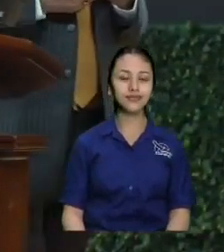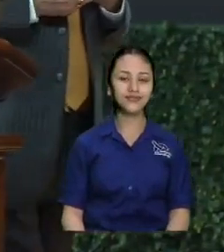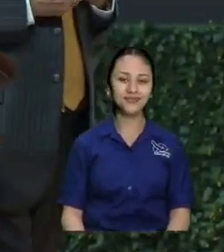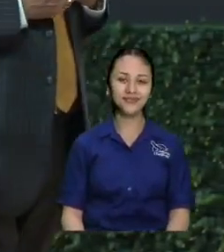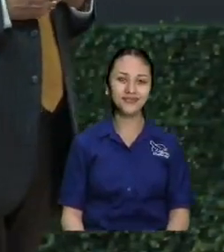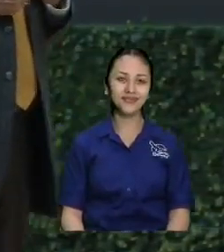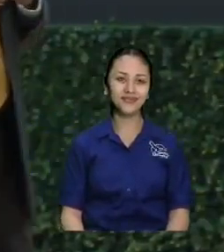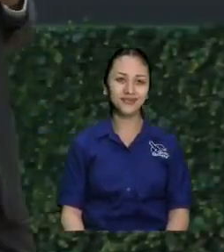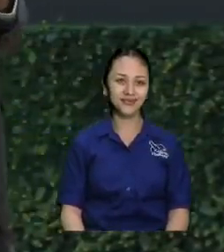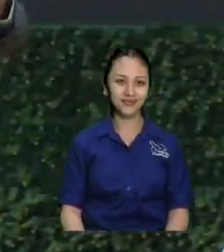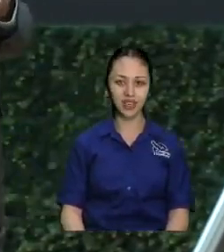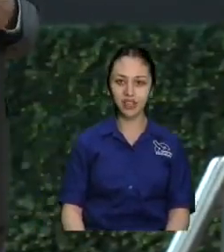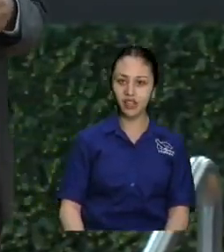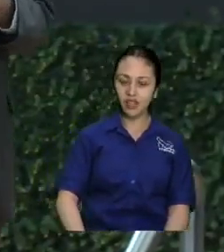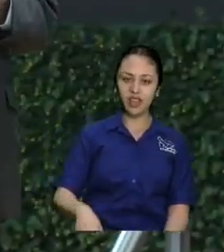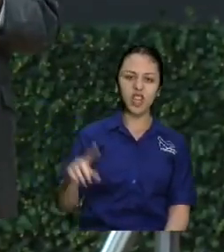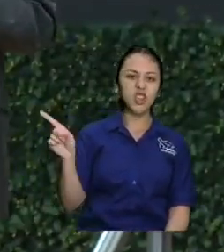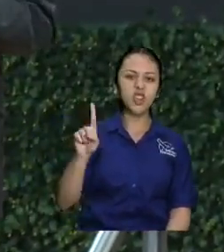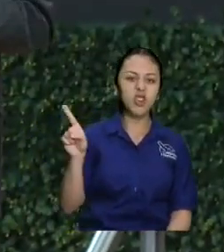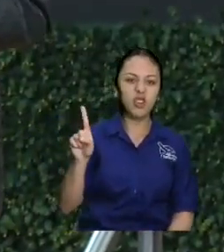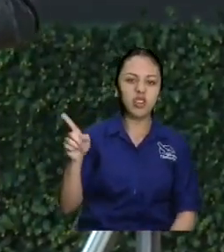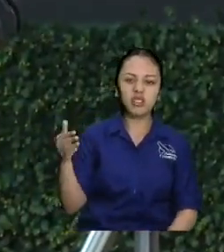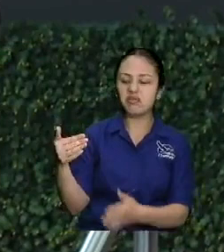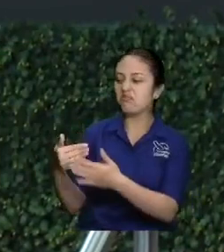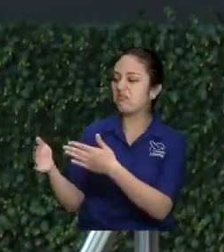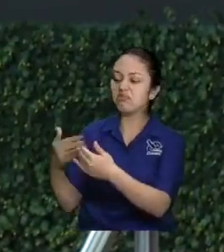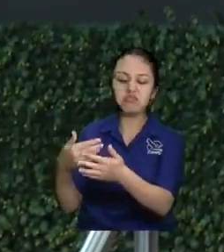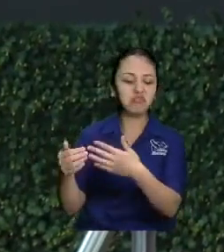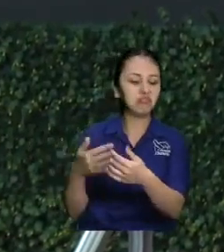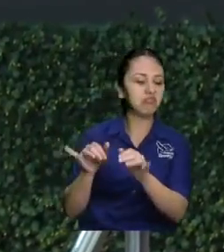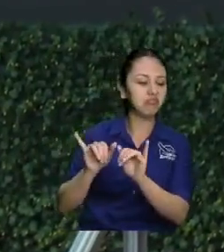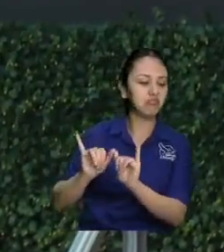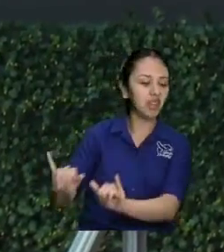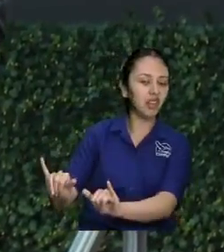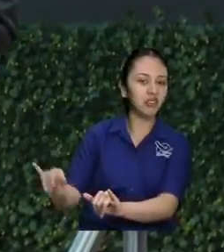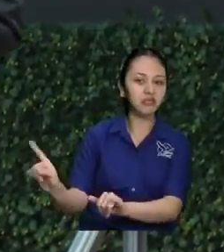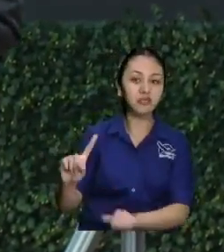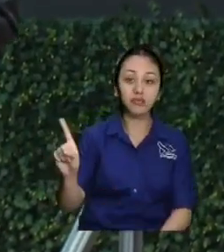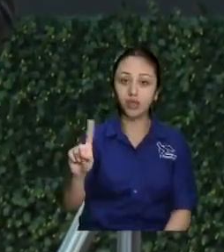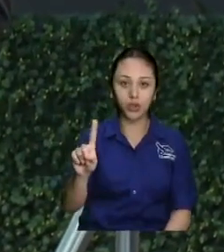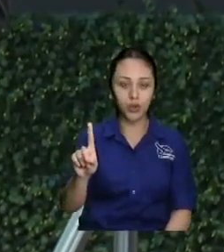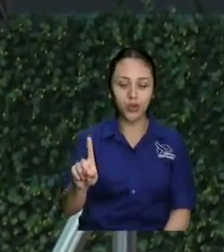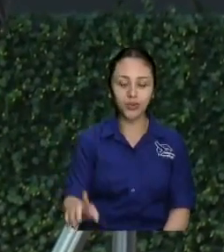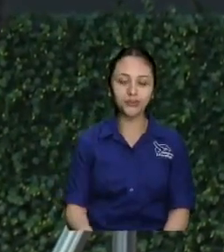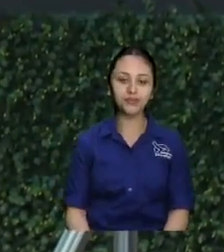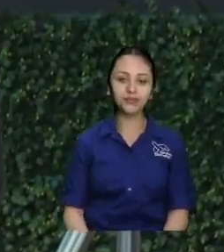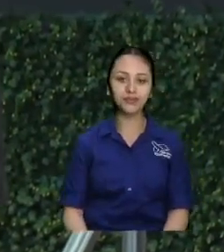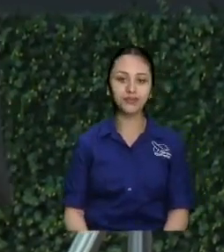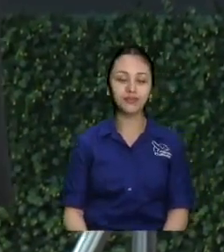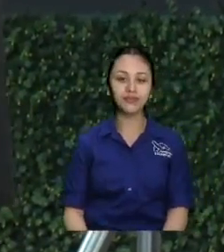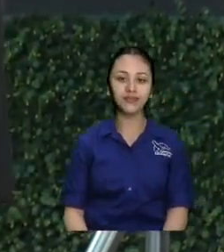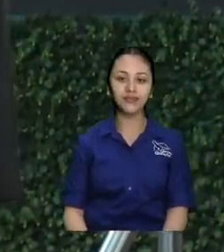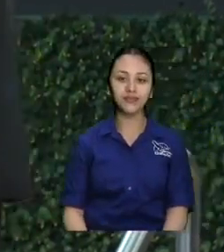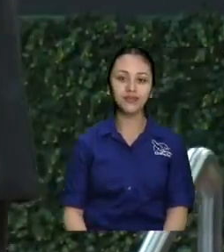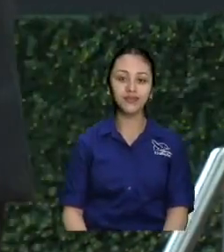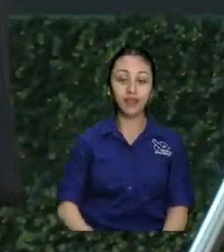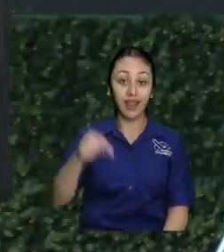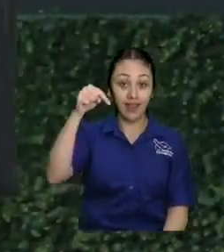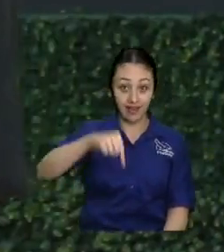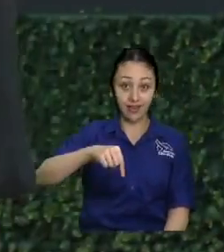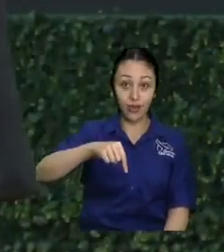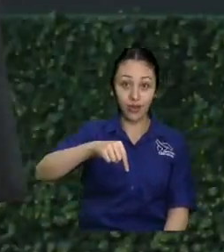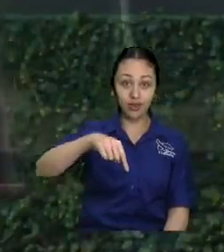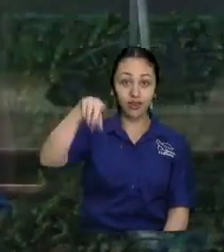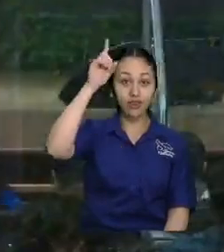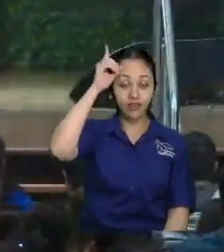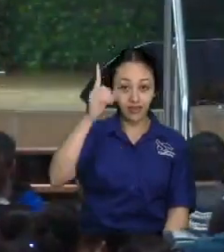el rescoldo de lo que quedó. ¿Eh? Este día no es lo que el viento se llevó. No, hombre, este día es de